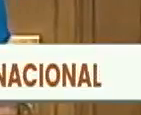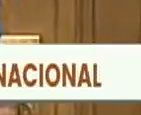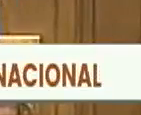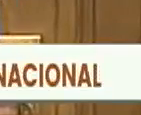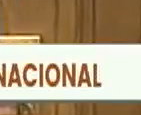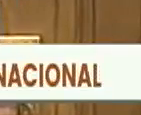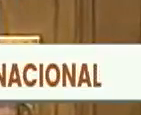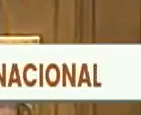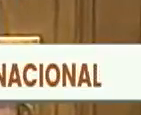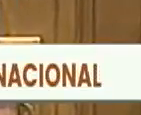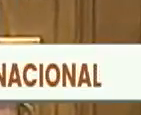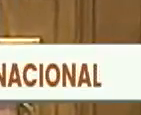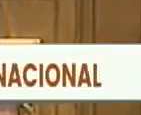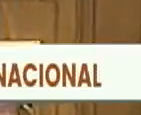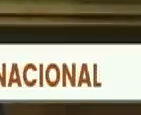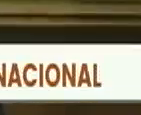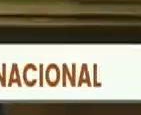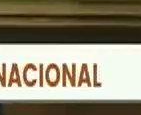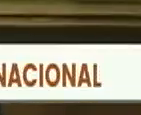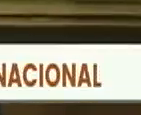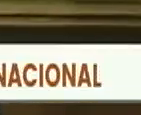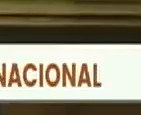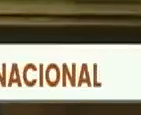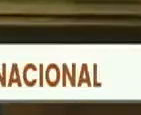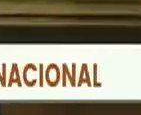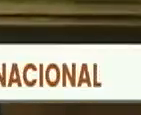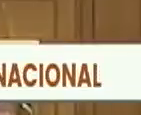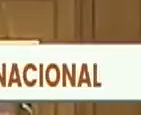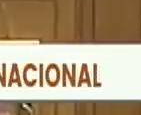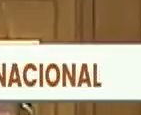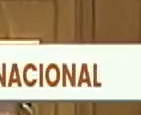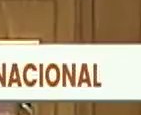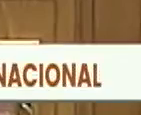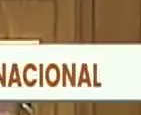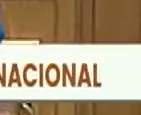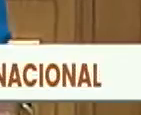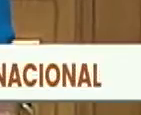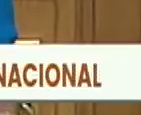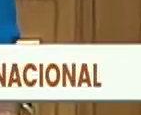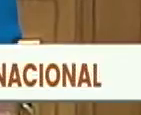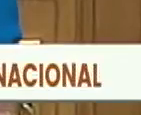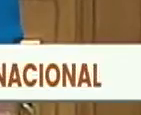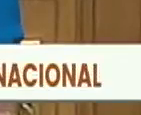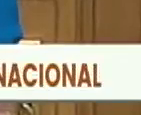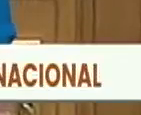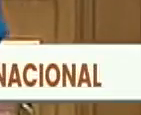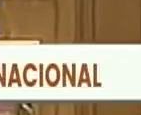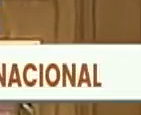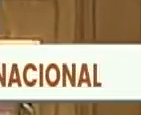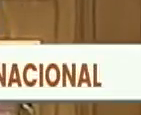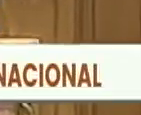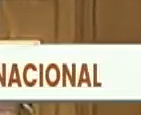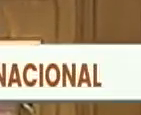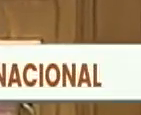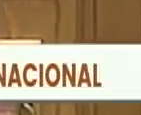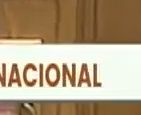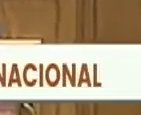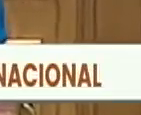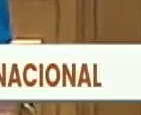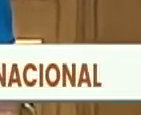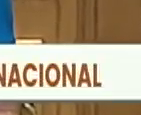Poder Popular para la Planificación. Al ciudadano Mervin Maldonado, vicepresidente para el